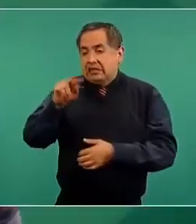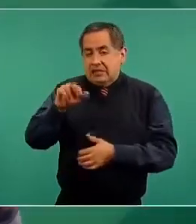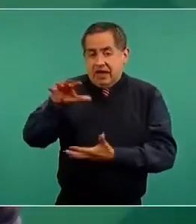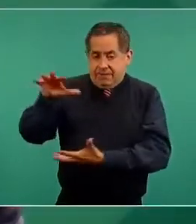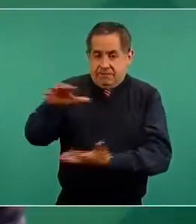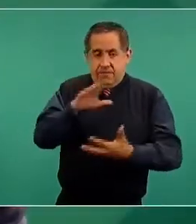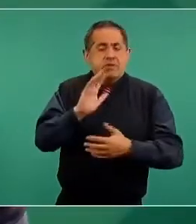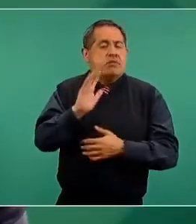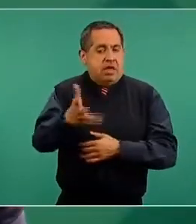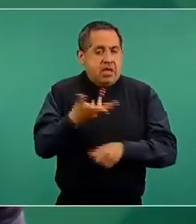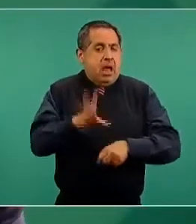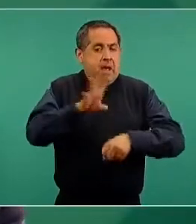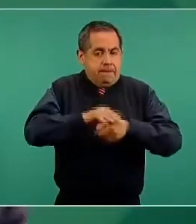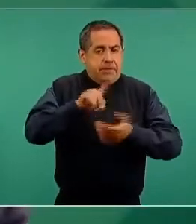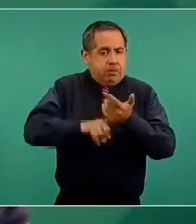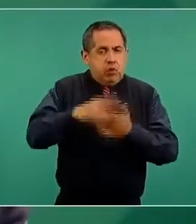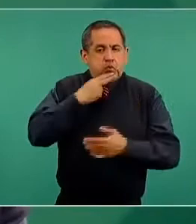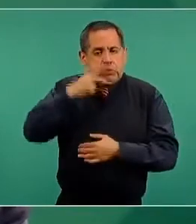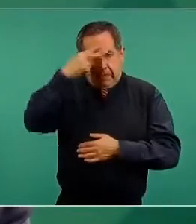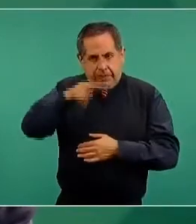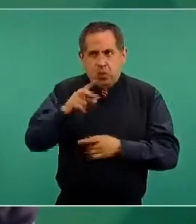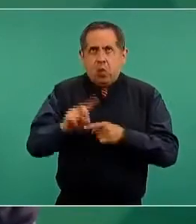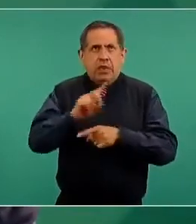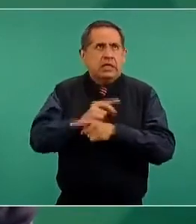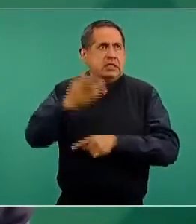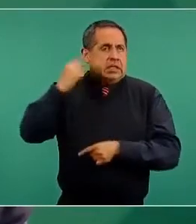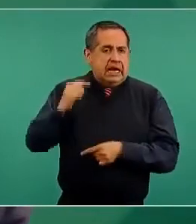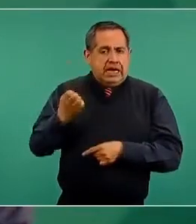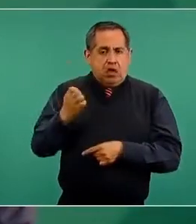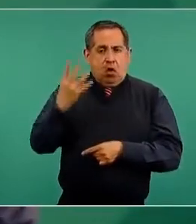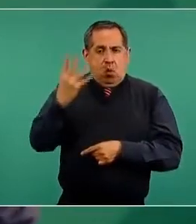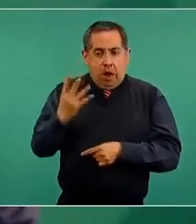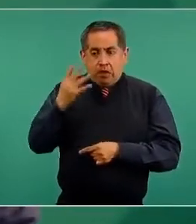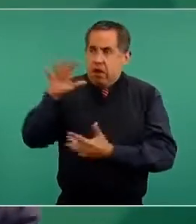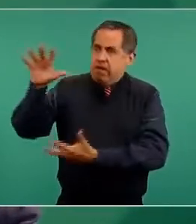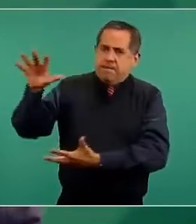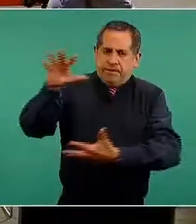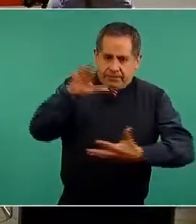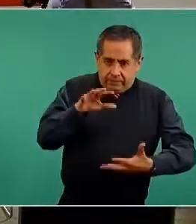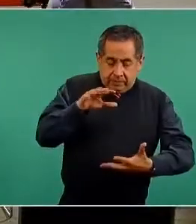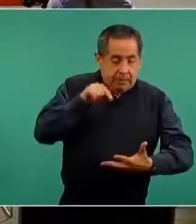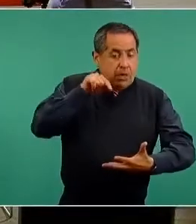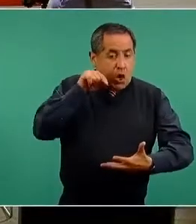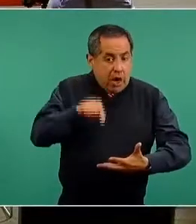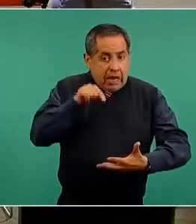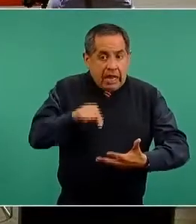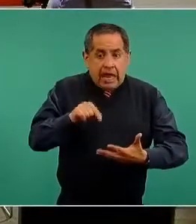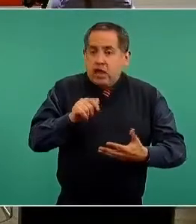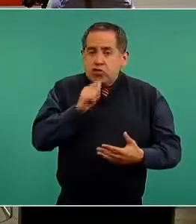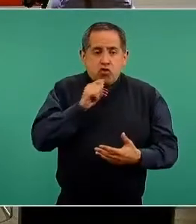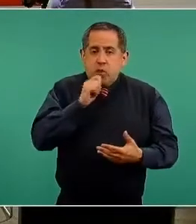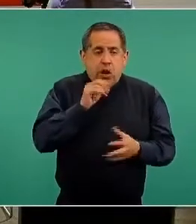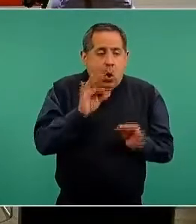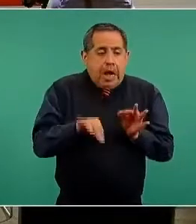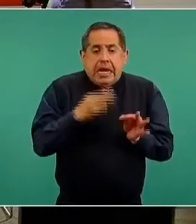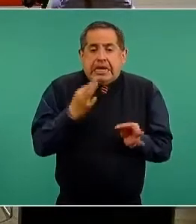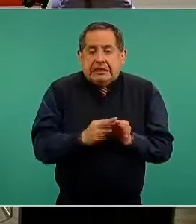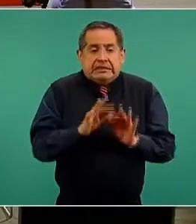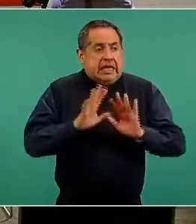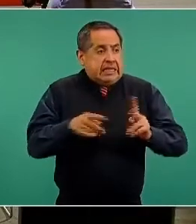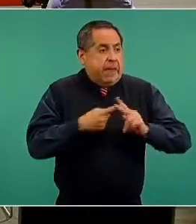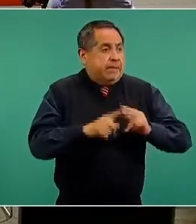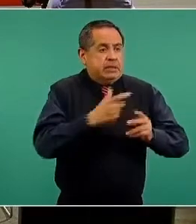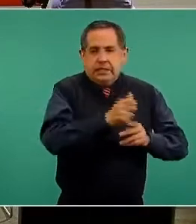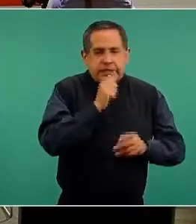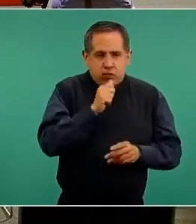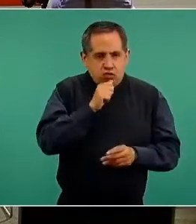tiene autorización de uso en México desde el pasado 4 de enero, pero todavía no está lista para ser usada. Entonces,